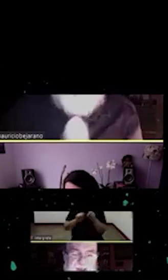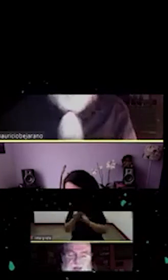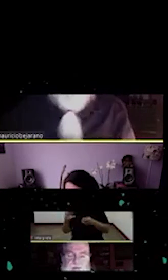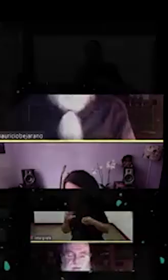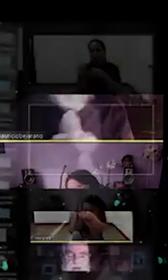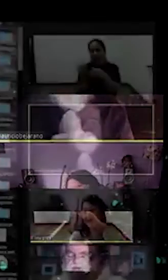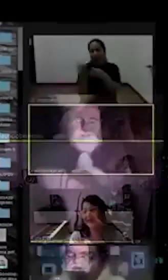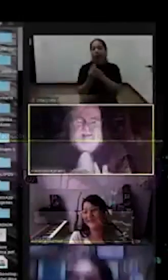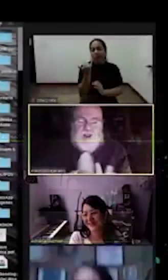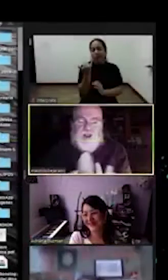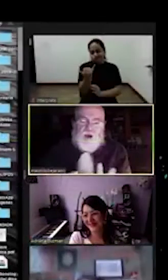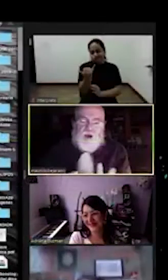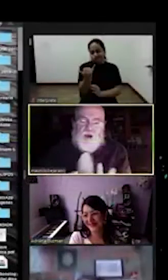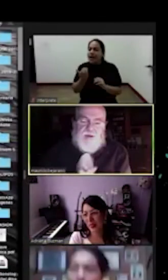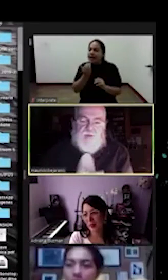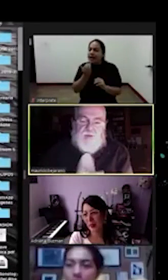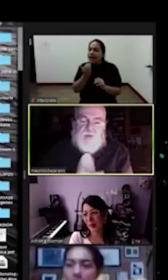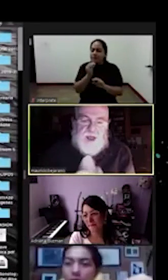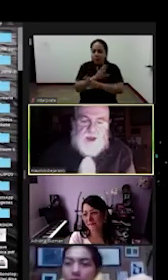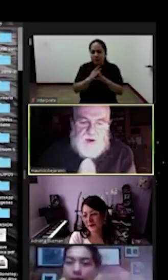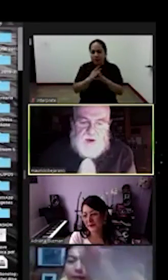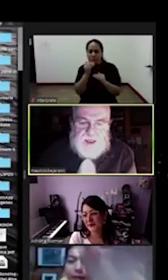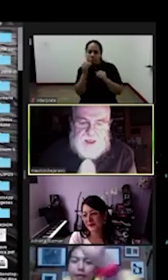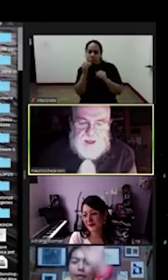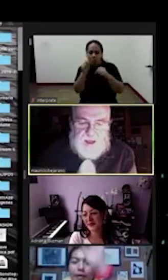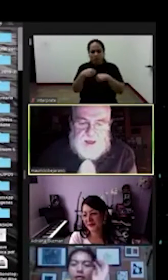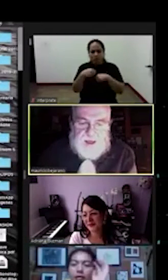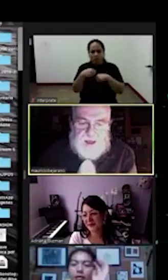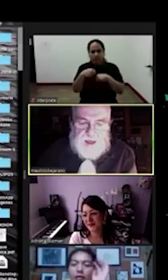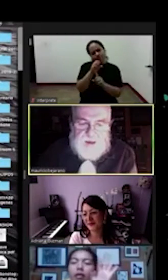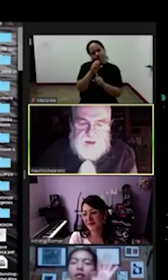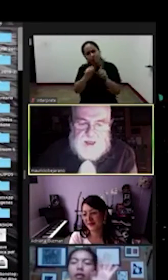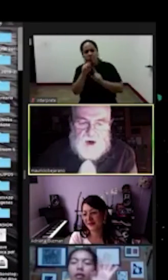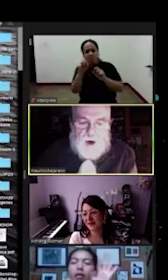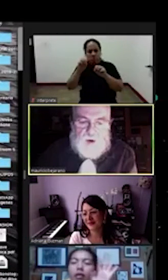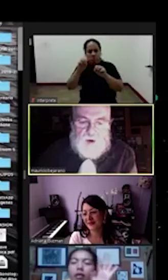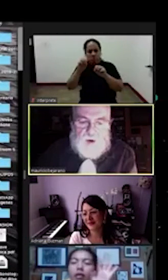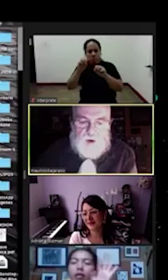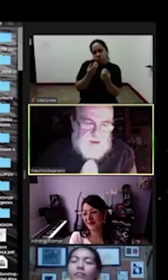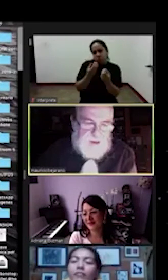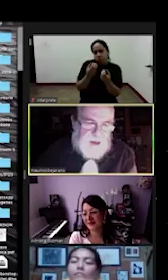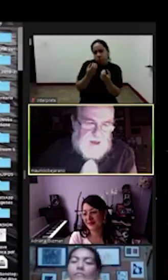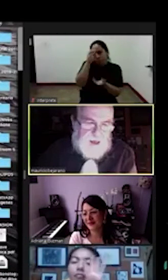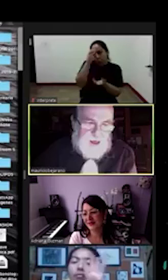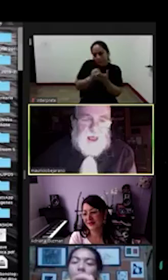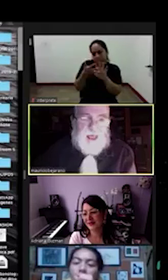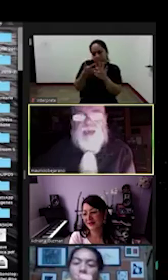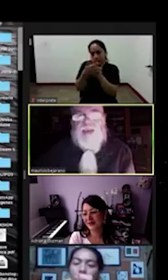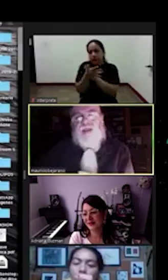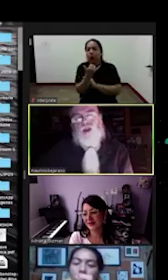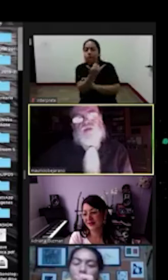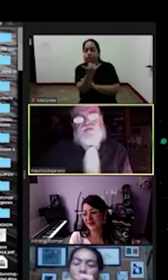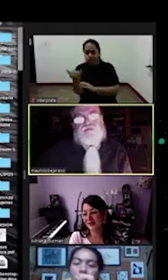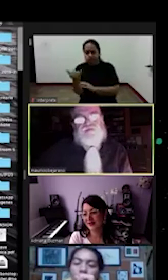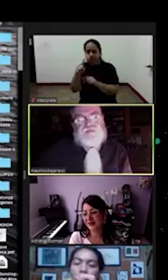vez solo a ese nivel podría comentar que tengo obras en esa